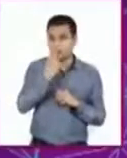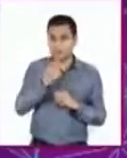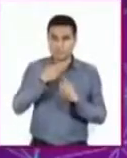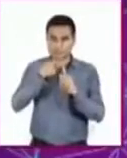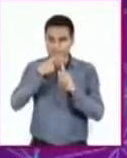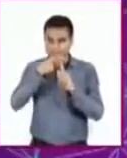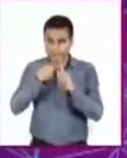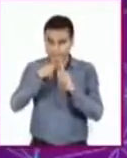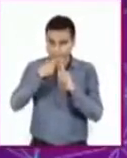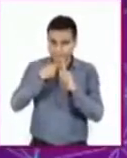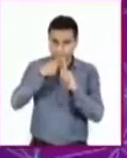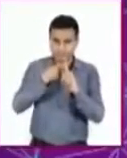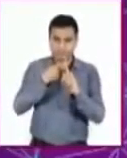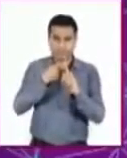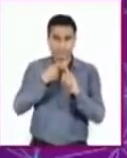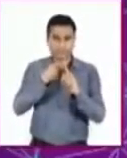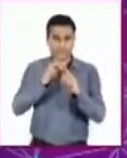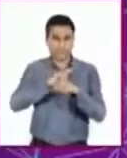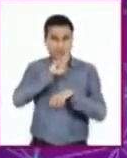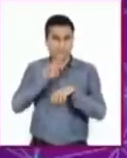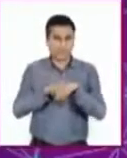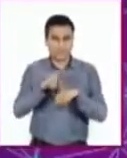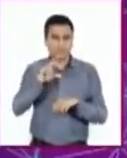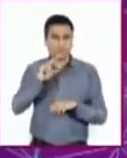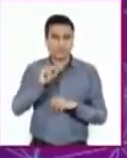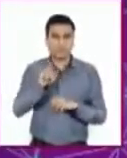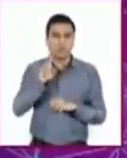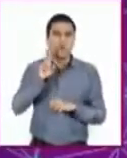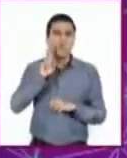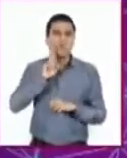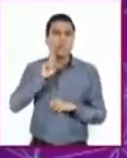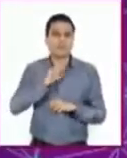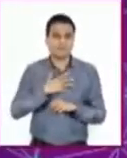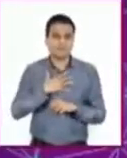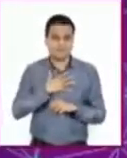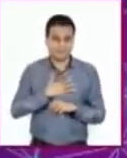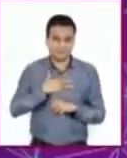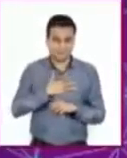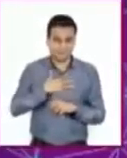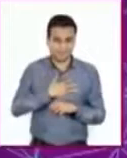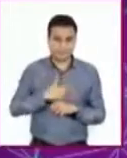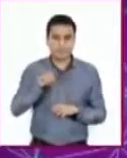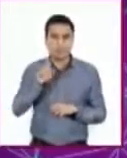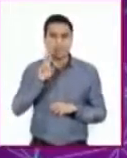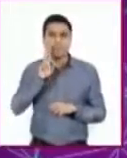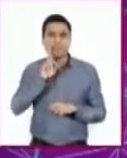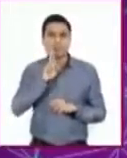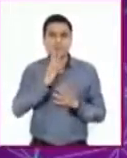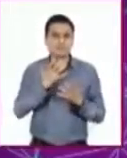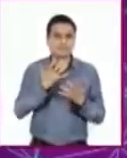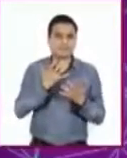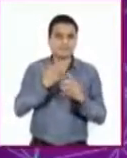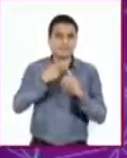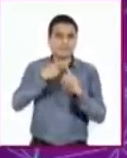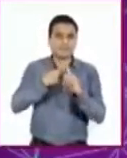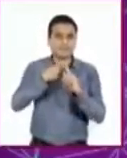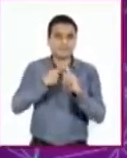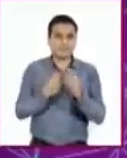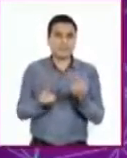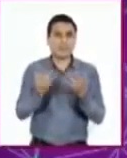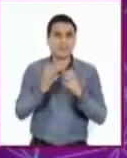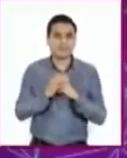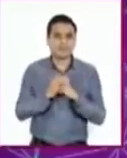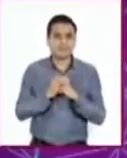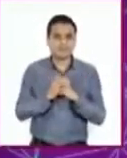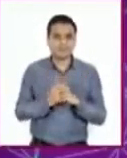temperatura no era normal e hizo algunas pruebas. Al iniciar las pruebas, la temperatura de los refrigeradores era